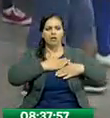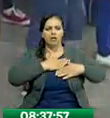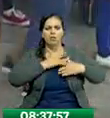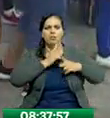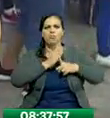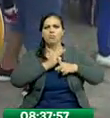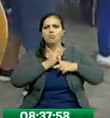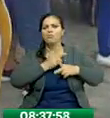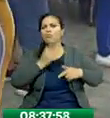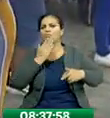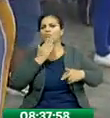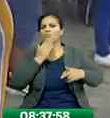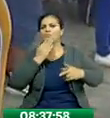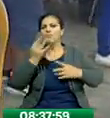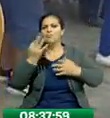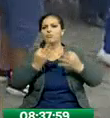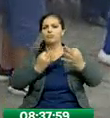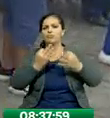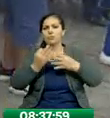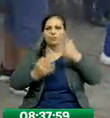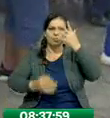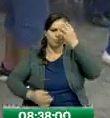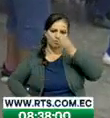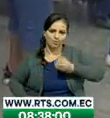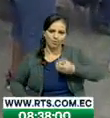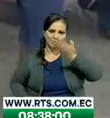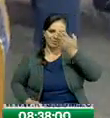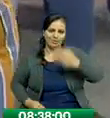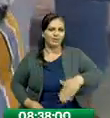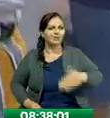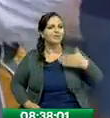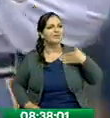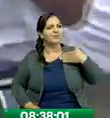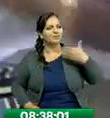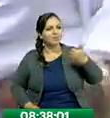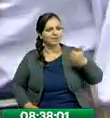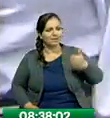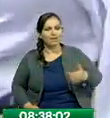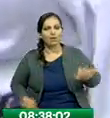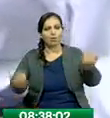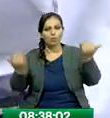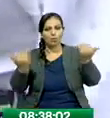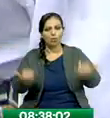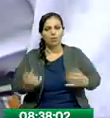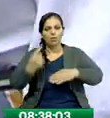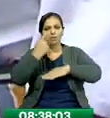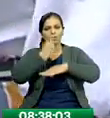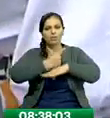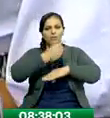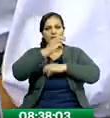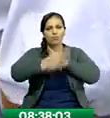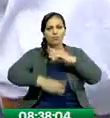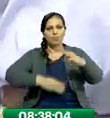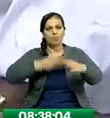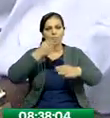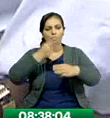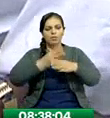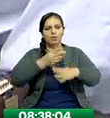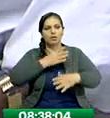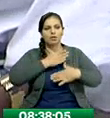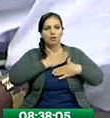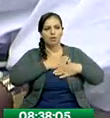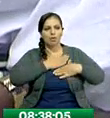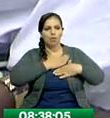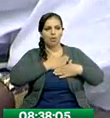mañana en el hospital del día doctor buenos días como están buenos días el día de hoy estamos celebrando el día mundial del corazón como tenemos